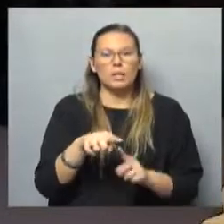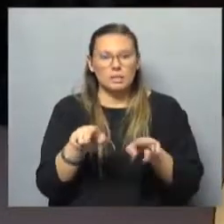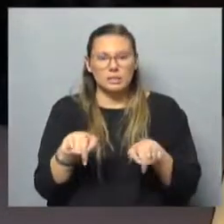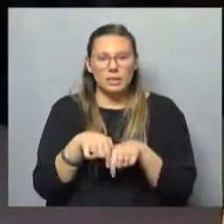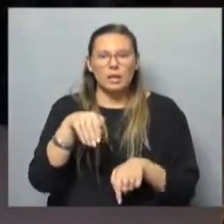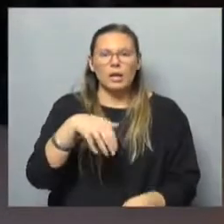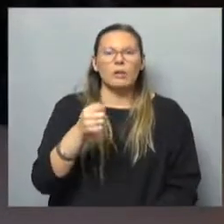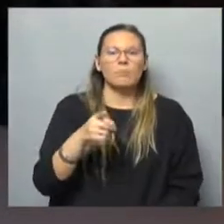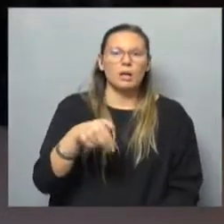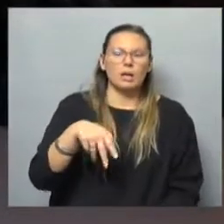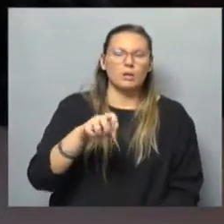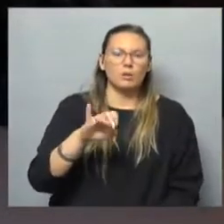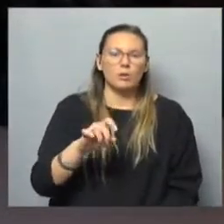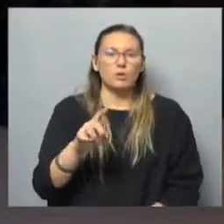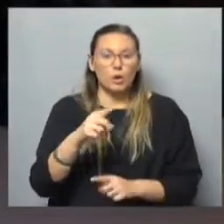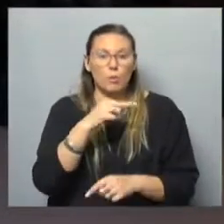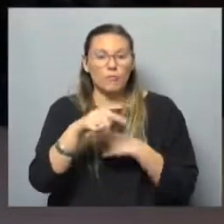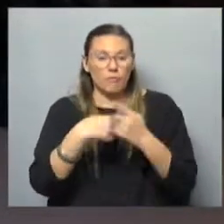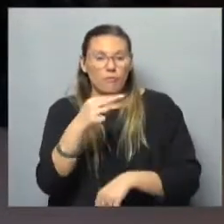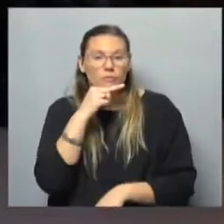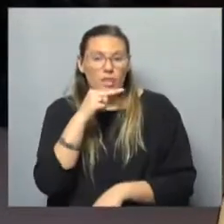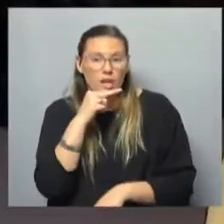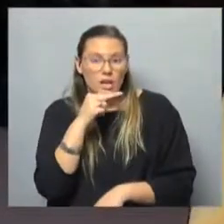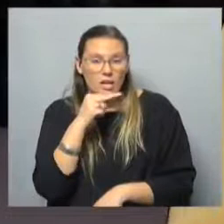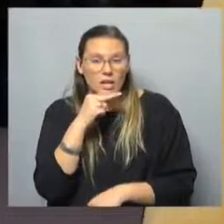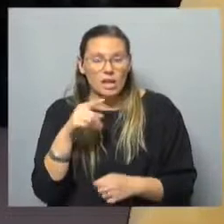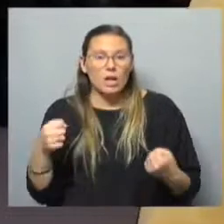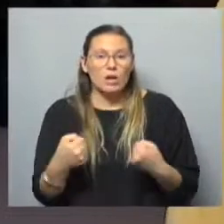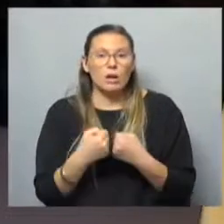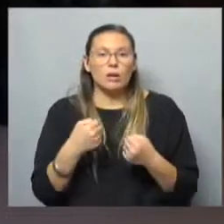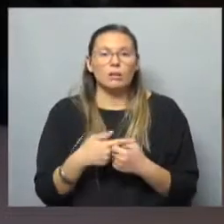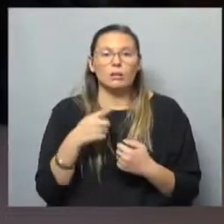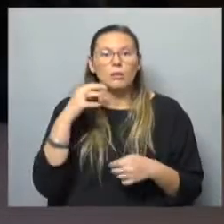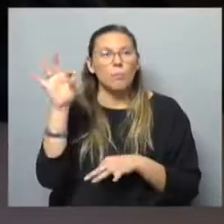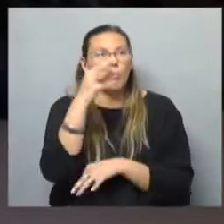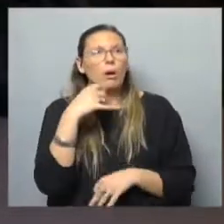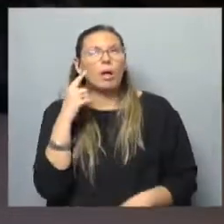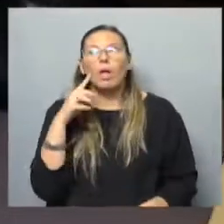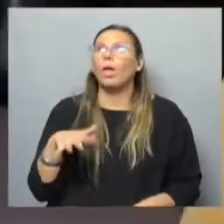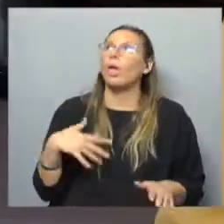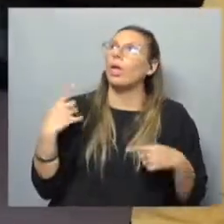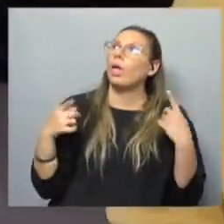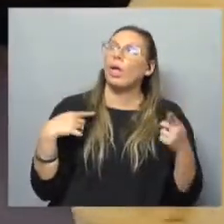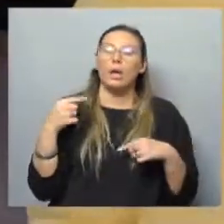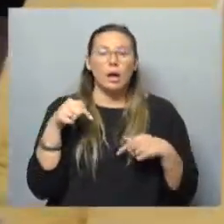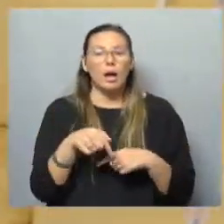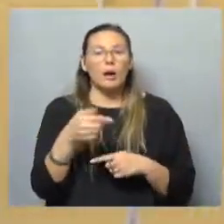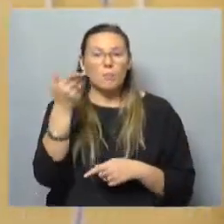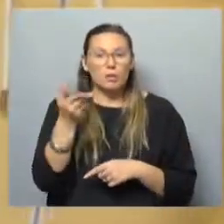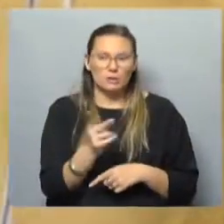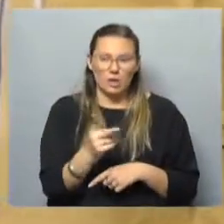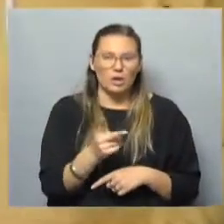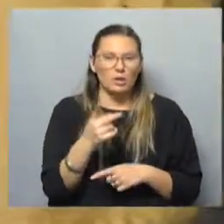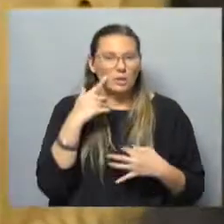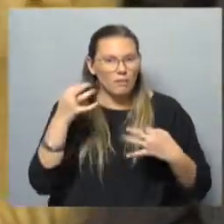porque el próximo viernes se va a estar presentando el espectáculo de impro Papando Moscas y estamos con sus protagonistas por acá, que no están papando moscas,